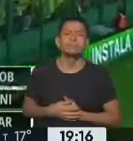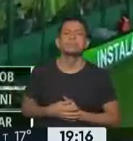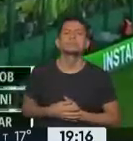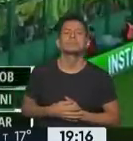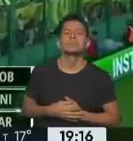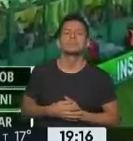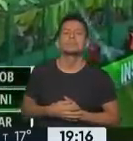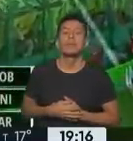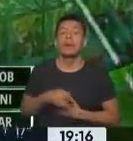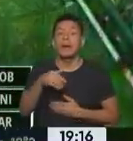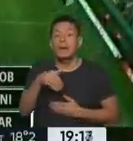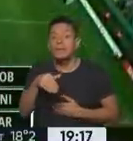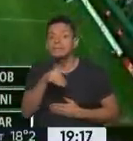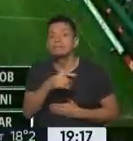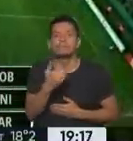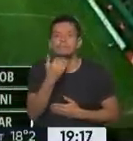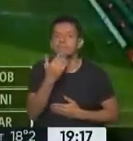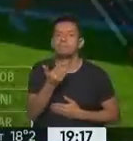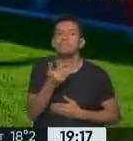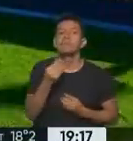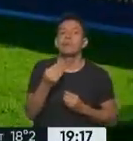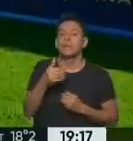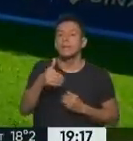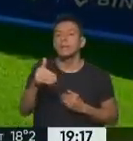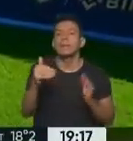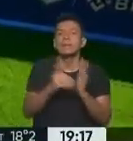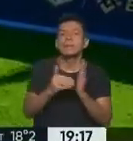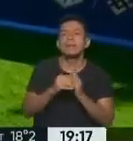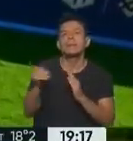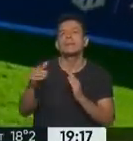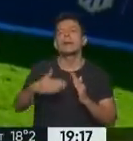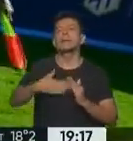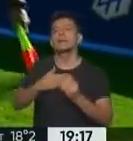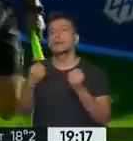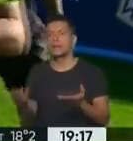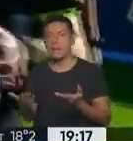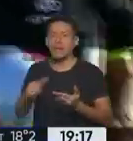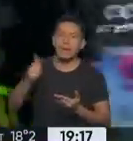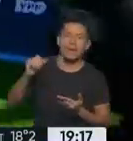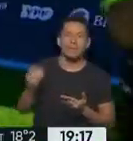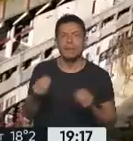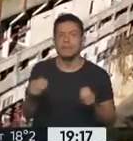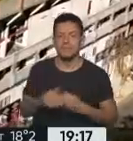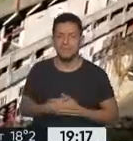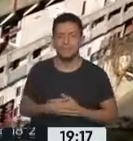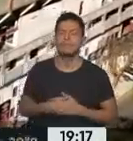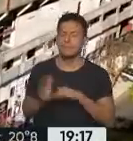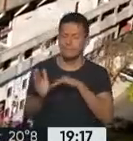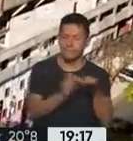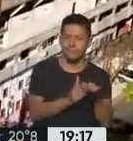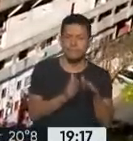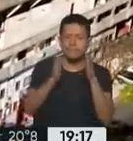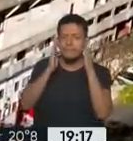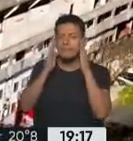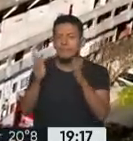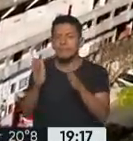todavía no sabía mismo, porque el resultado dependía de Argentinos Juniors también. Bueno, vuelta de página. Nos metemos en lo que sucedía en la